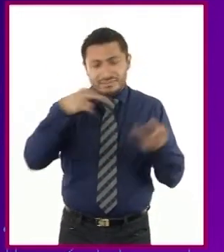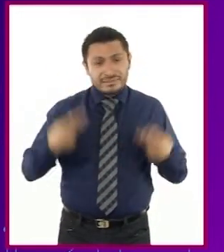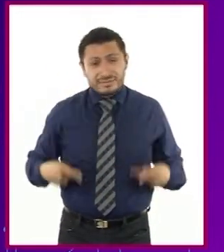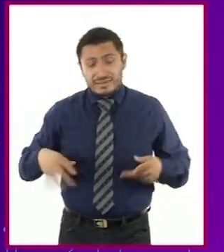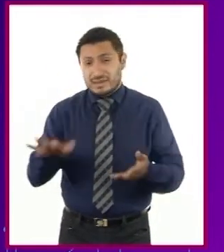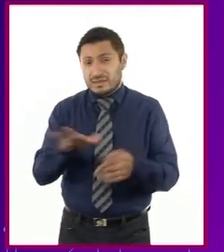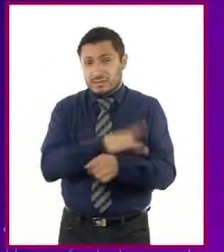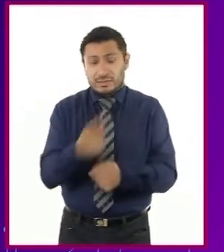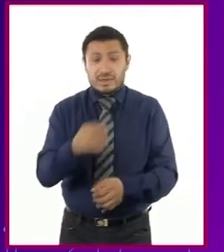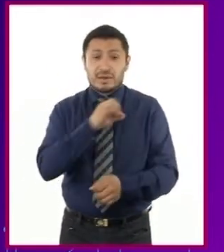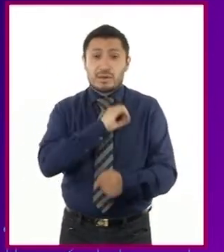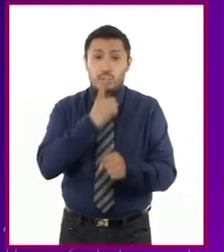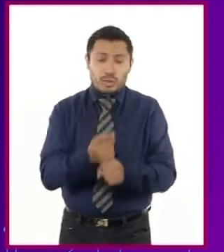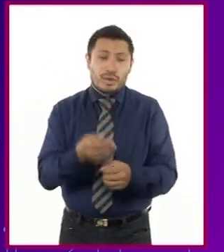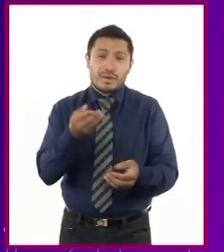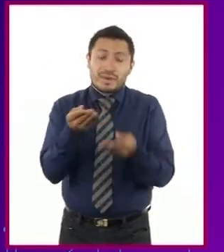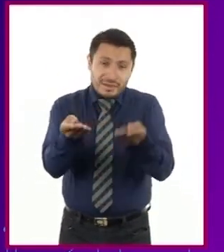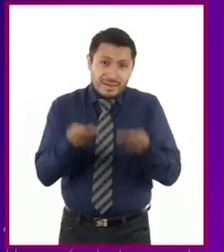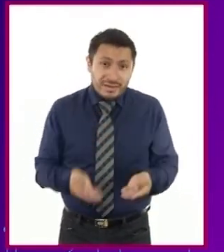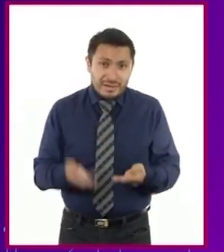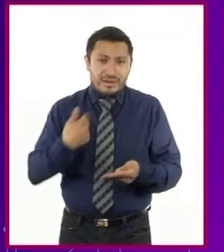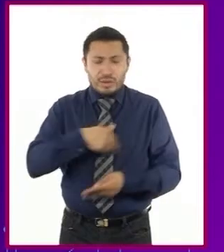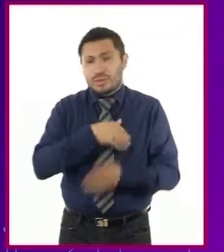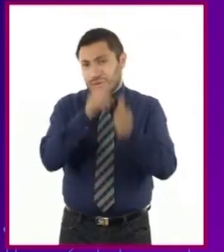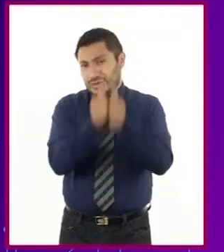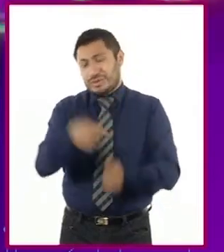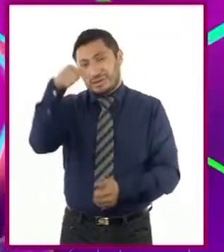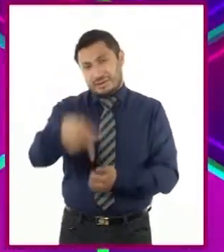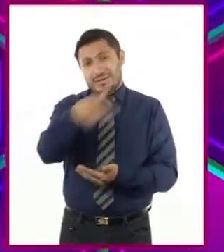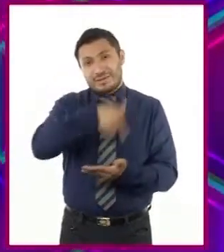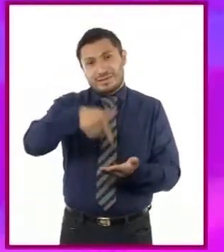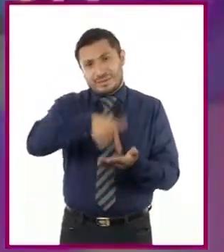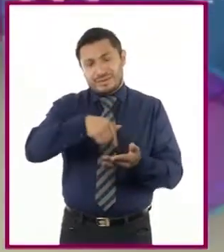por la gran oportunidad que nos están dando de tenernos aquí en este lugar.